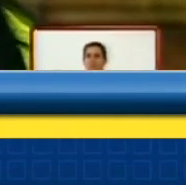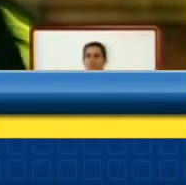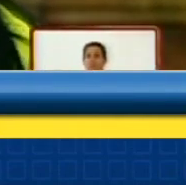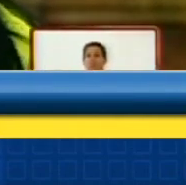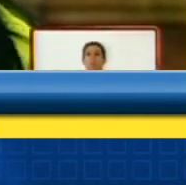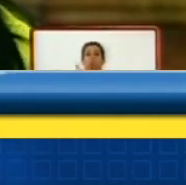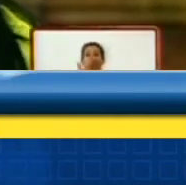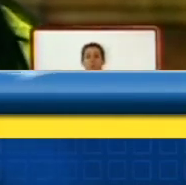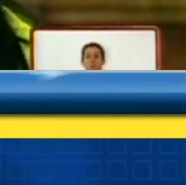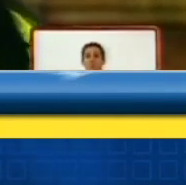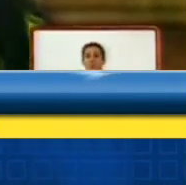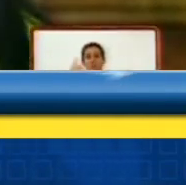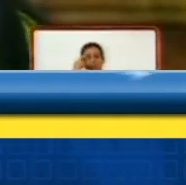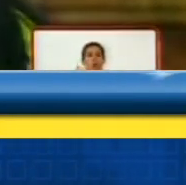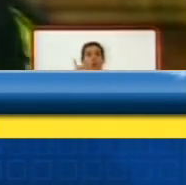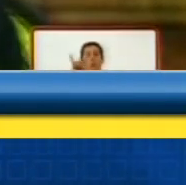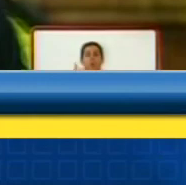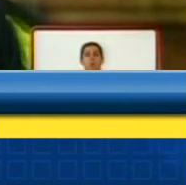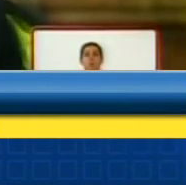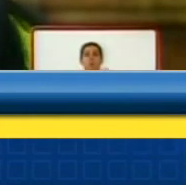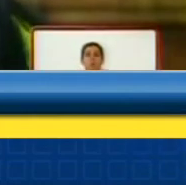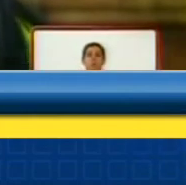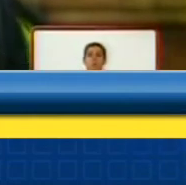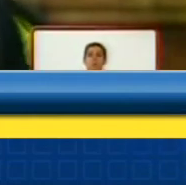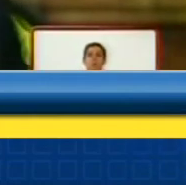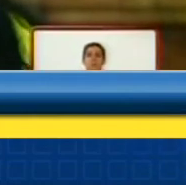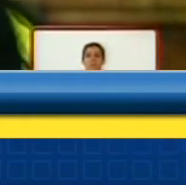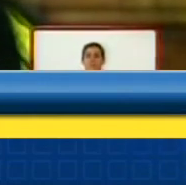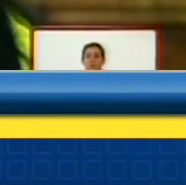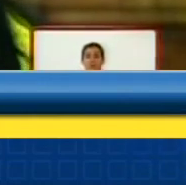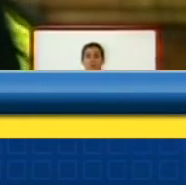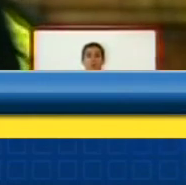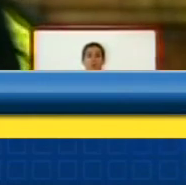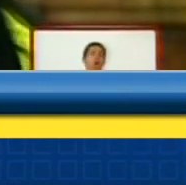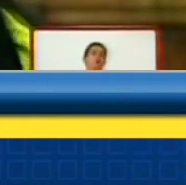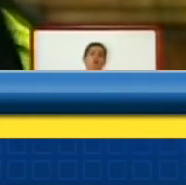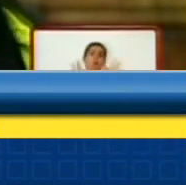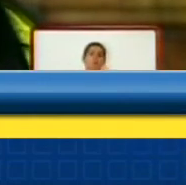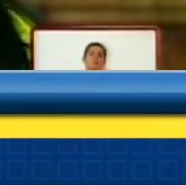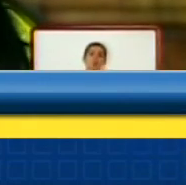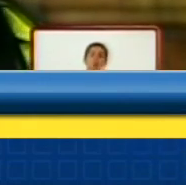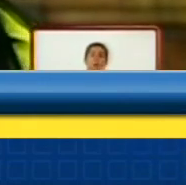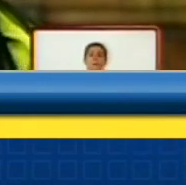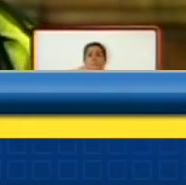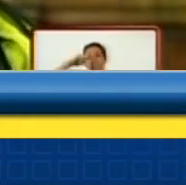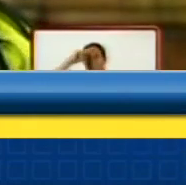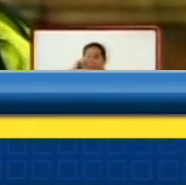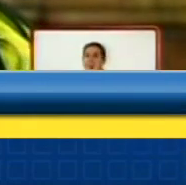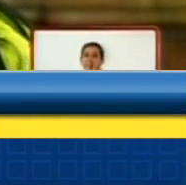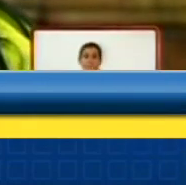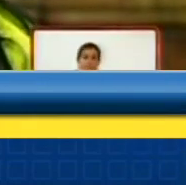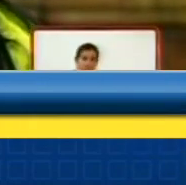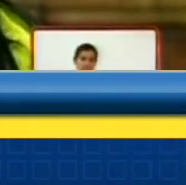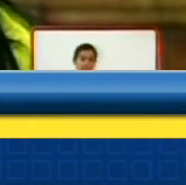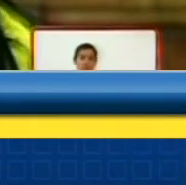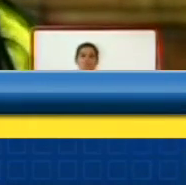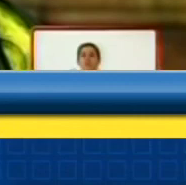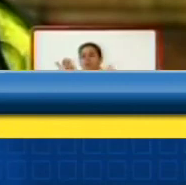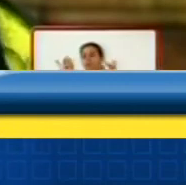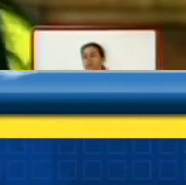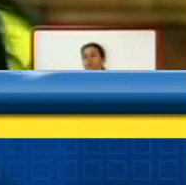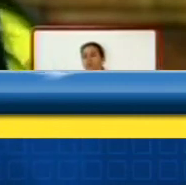día lunes, vamos a ofrecer un dispositivo tecnológico para que los padres puedan en determinado momento